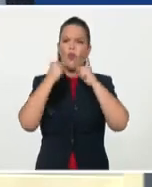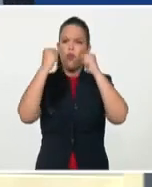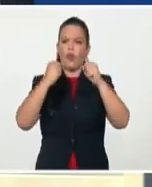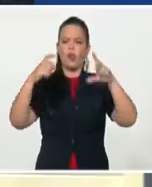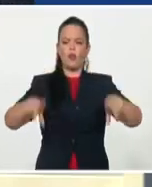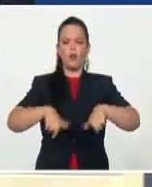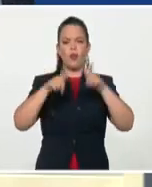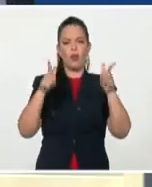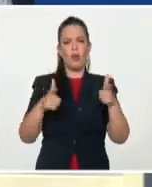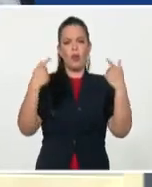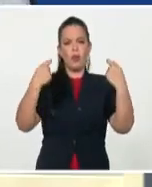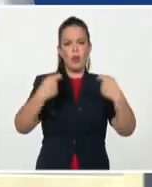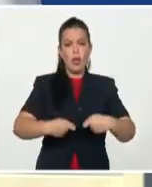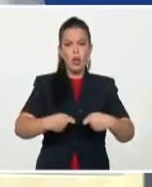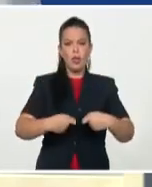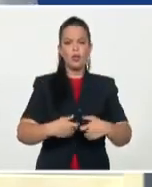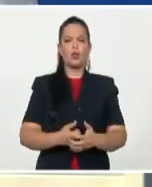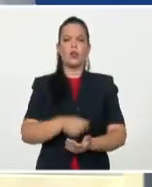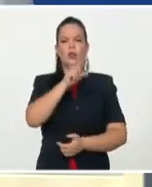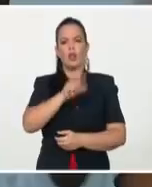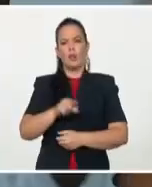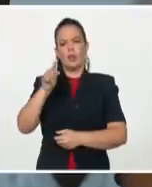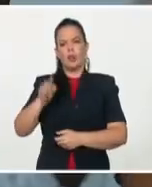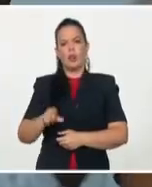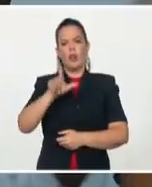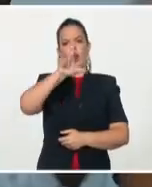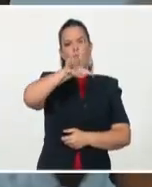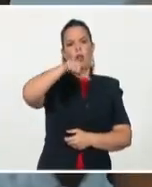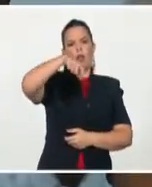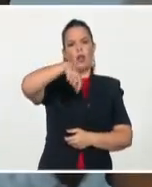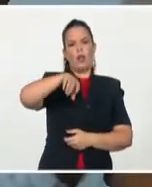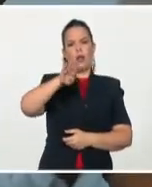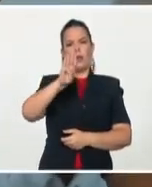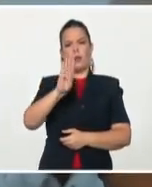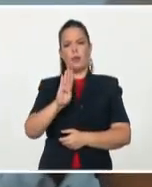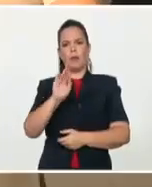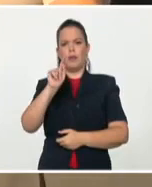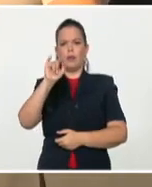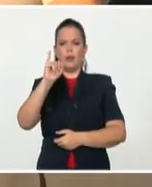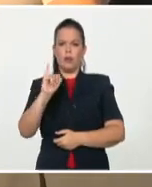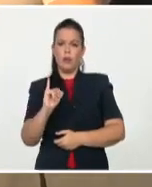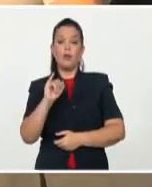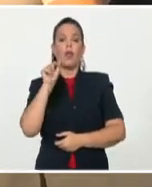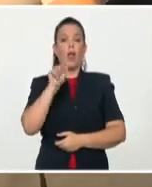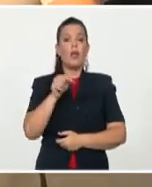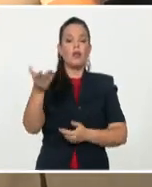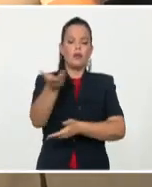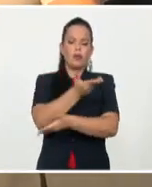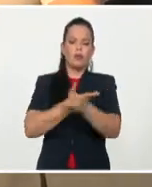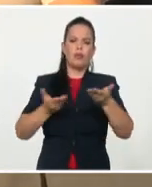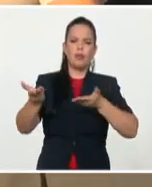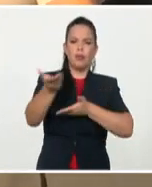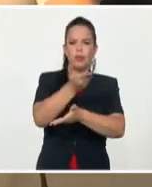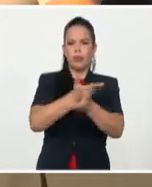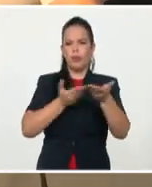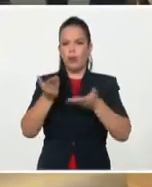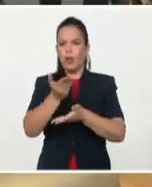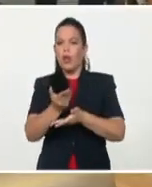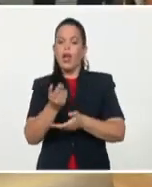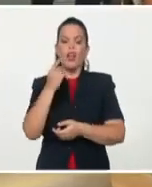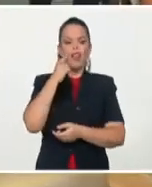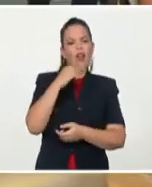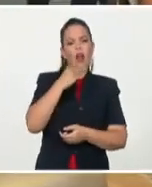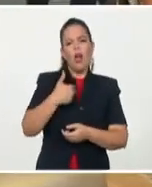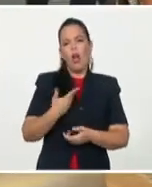de las personas LGBTI en la agenda política cubana. Sobre la mesa de diálogo e intercambio, ver cómo marcha todo lo implementado